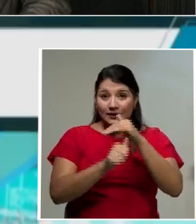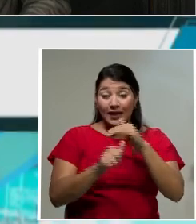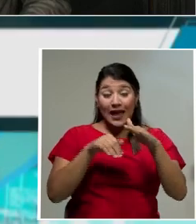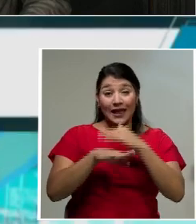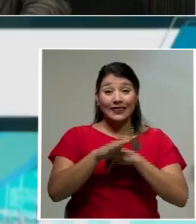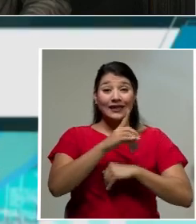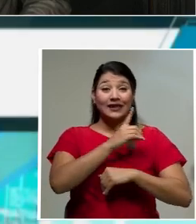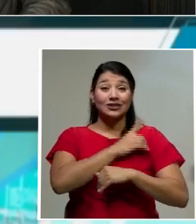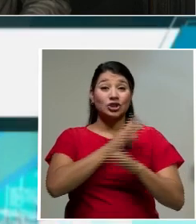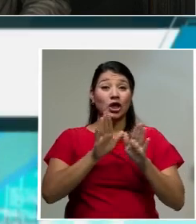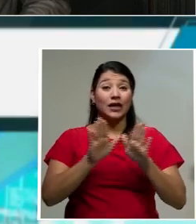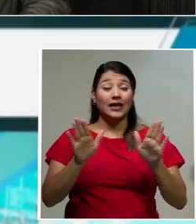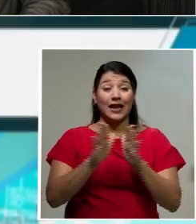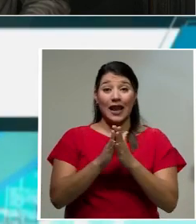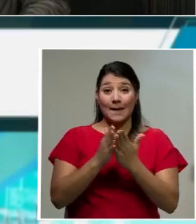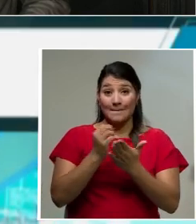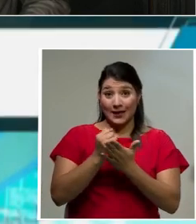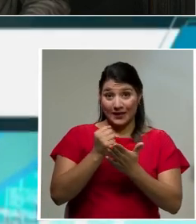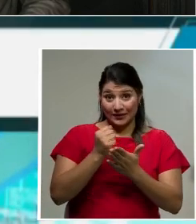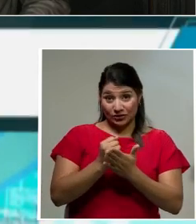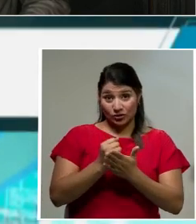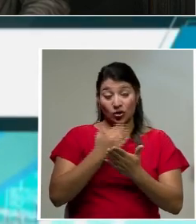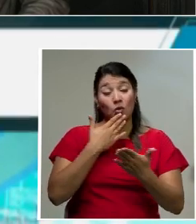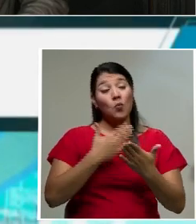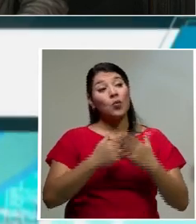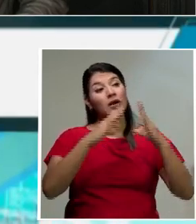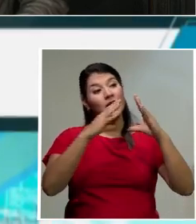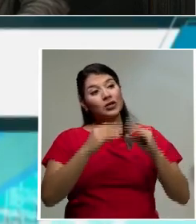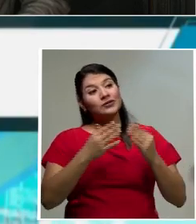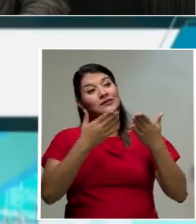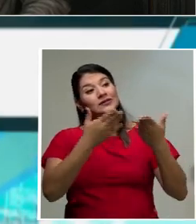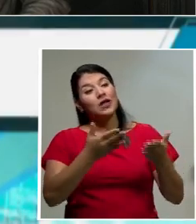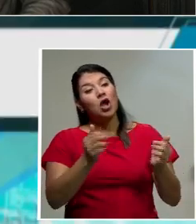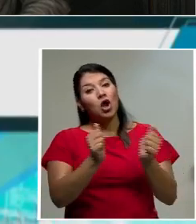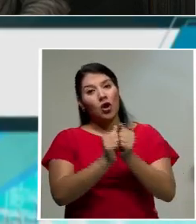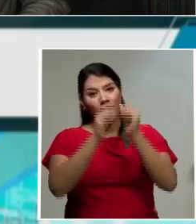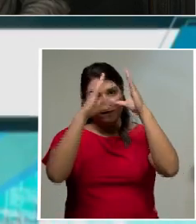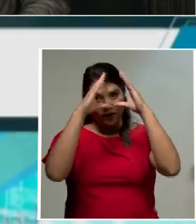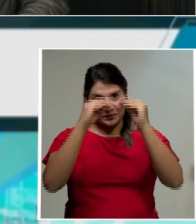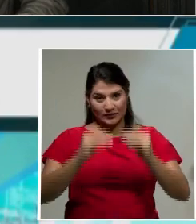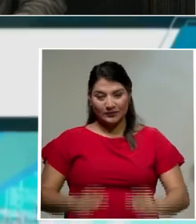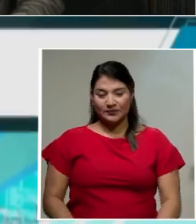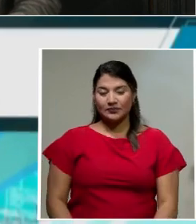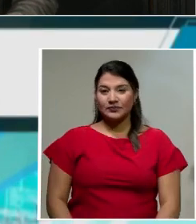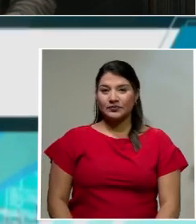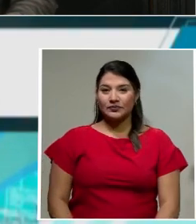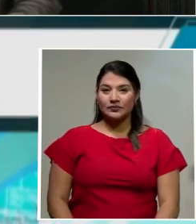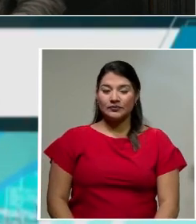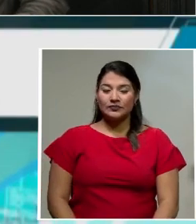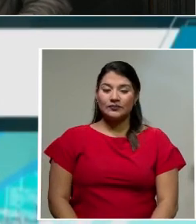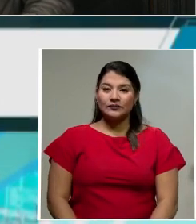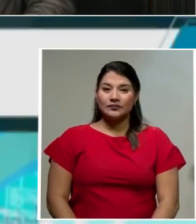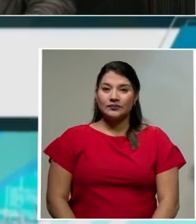Migración. Andrés, adelante con la información, con el detalle.